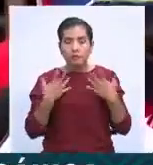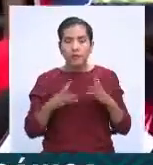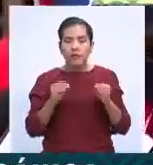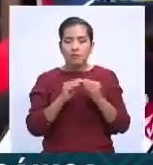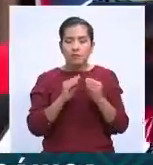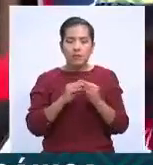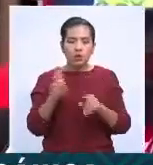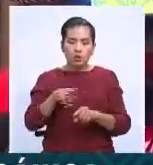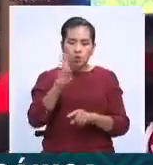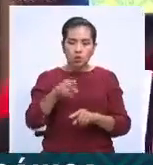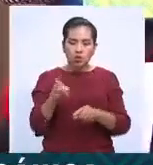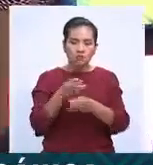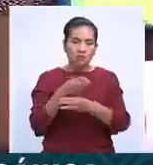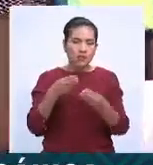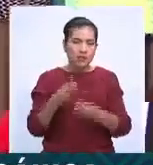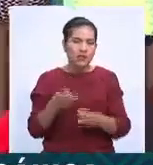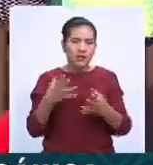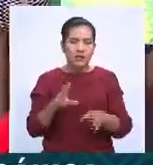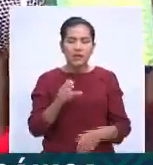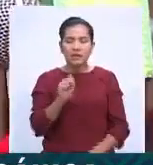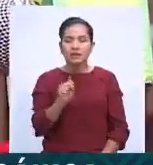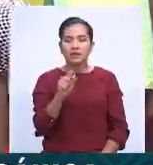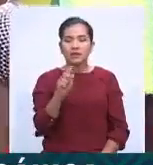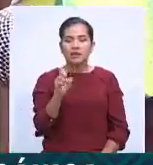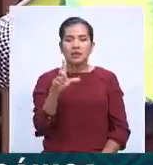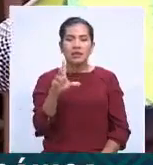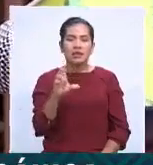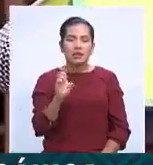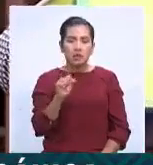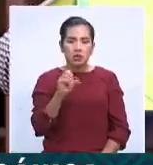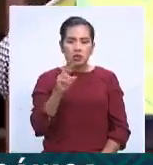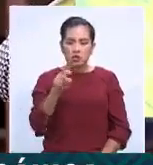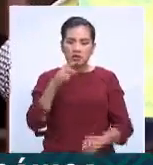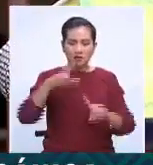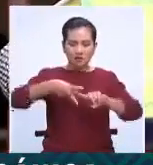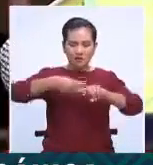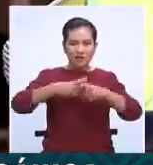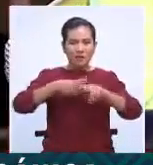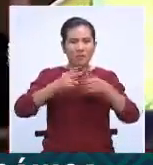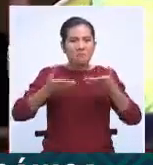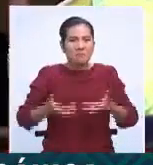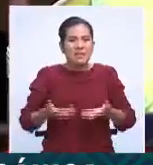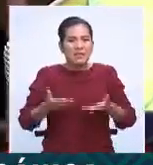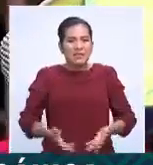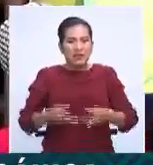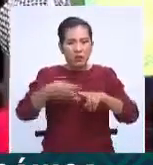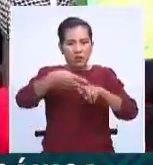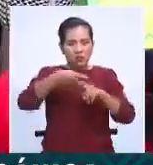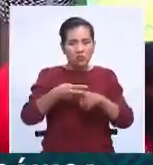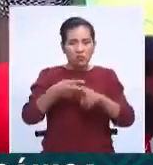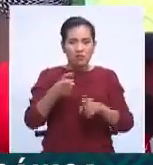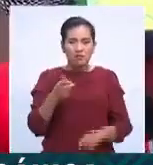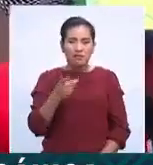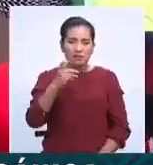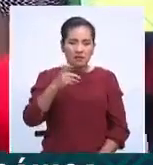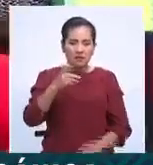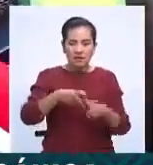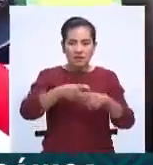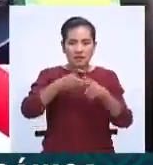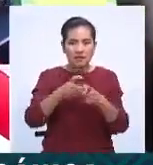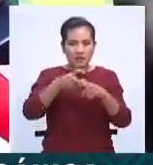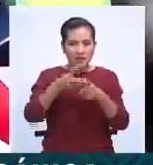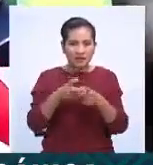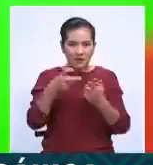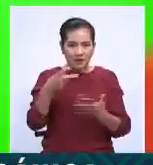contusa, es una llave Stilson, para agredirla a la señora. Golpear en la parte